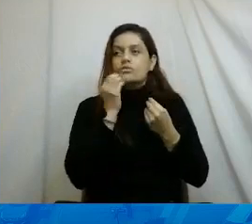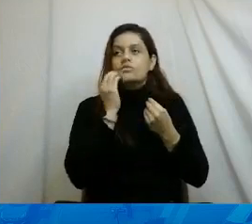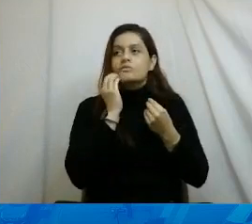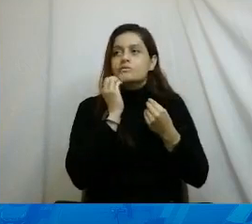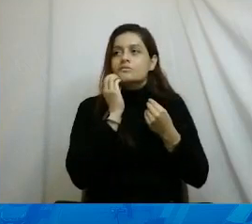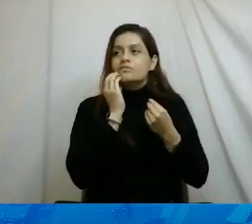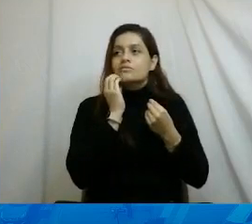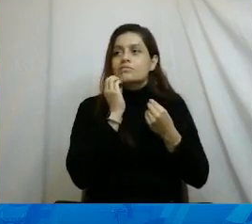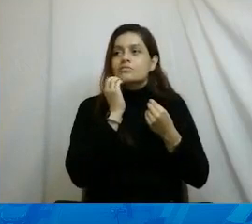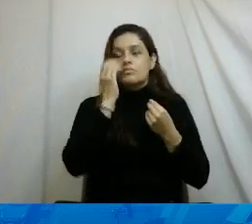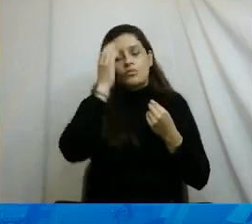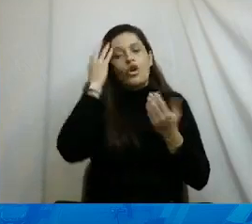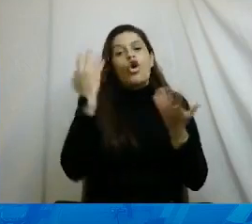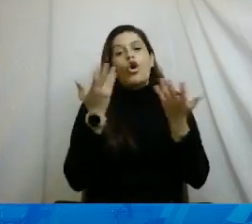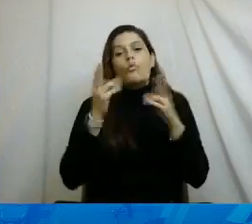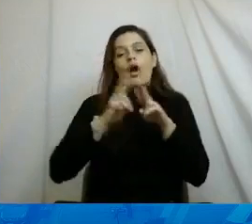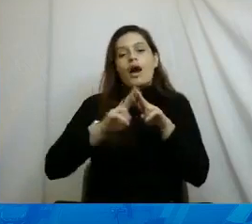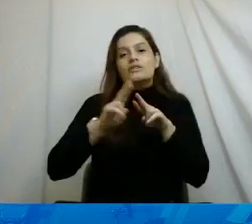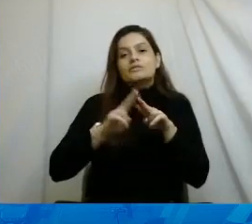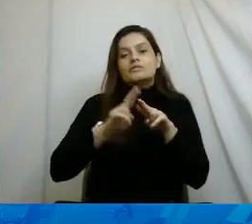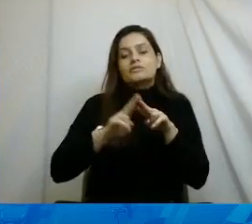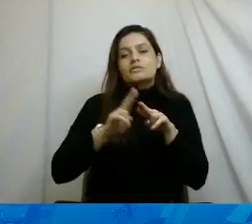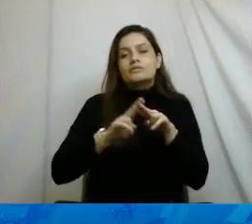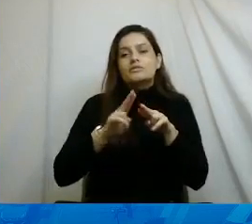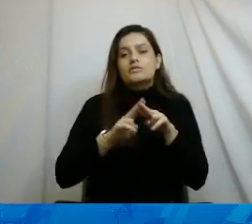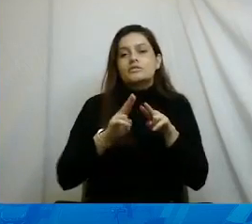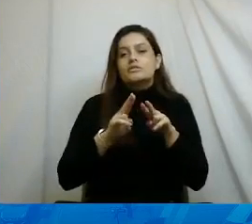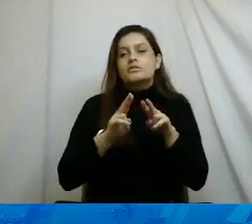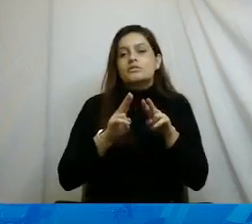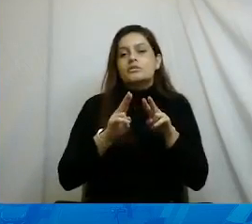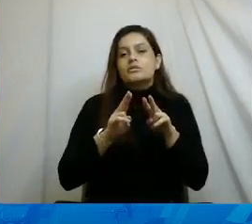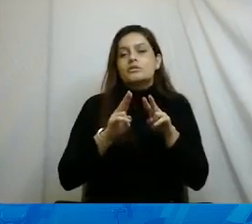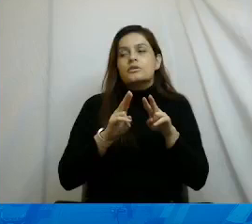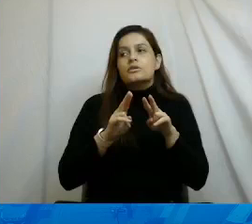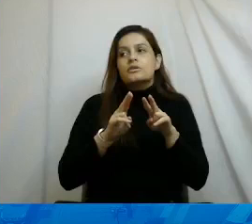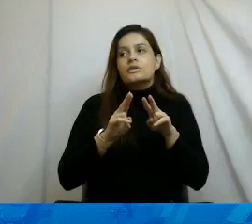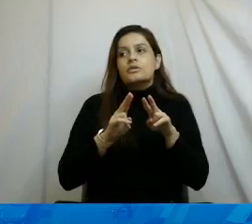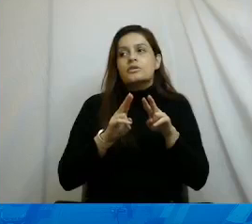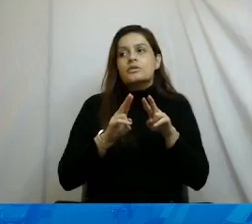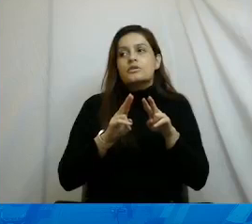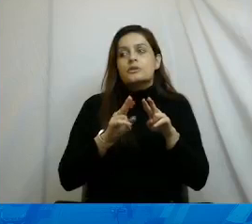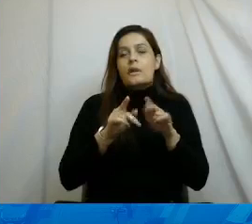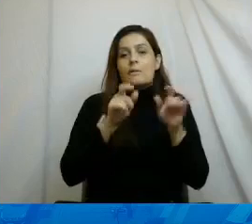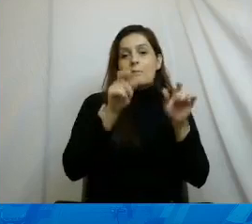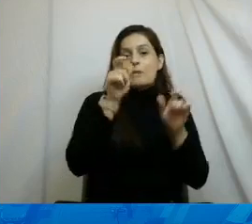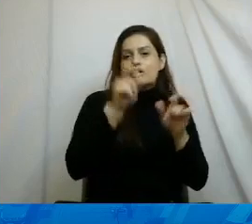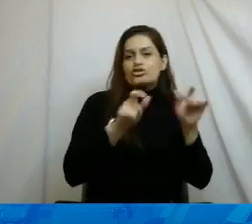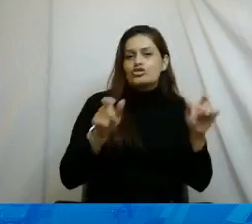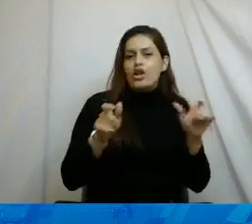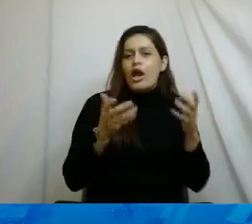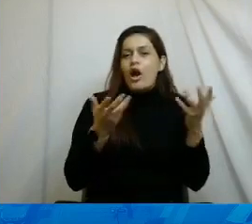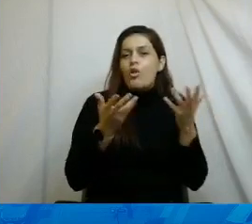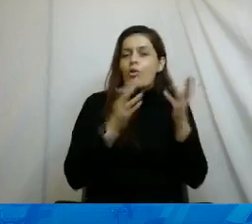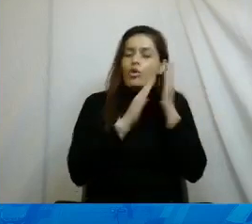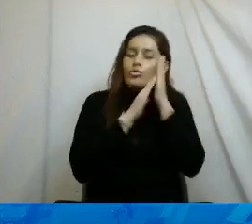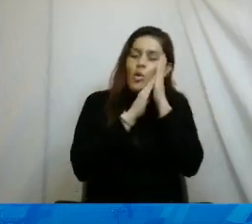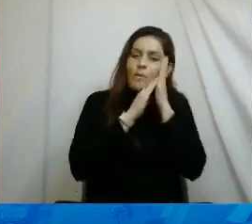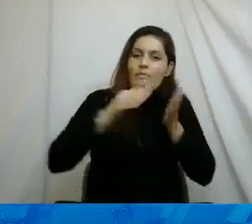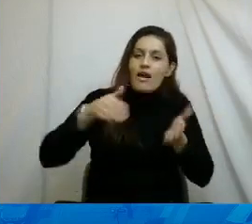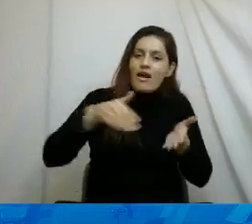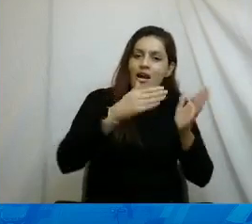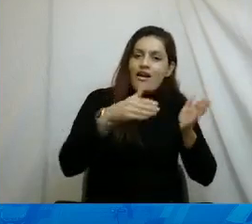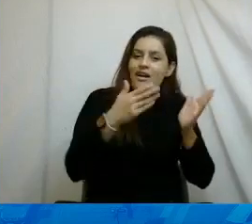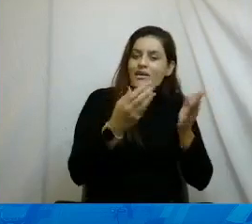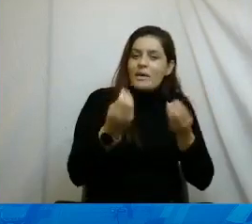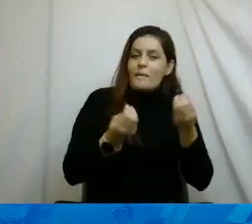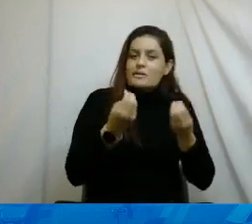ocurrió y cómo se va a prever que no ocurra otra tragedia similar, si se está aplicando el código azul, si nos puede explicar más o menos qué